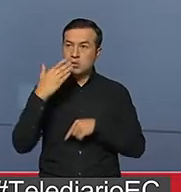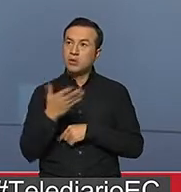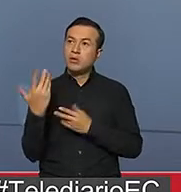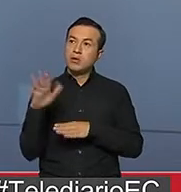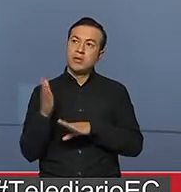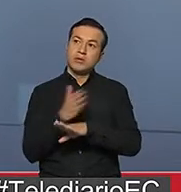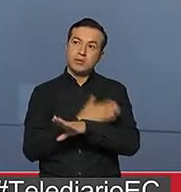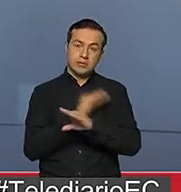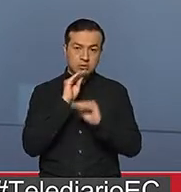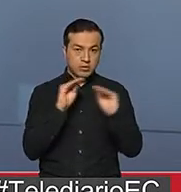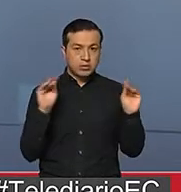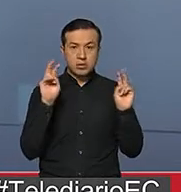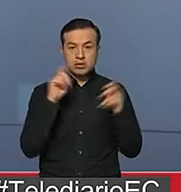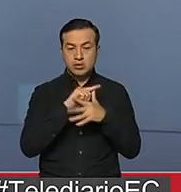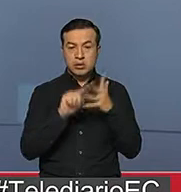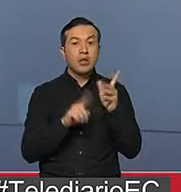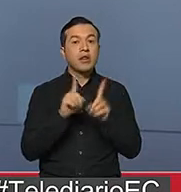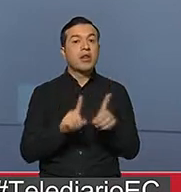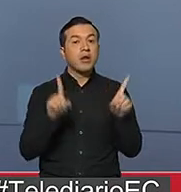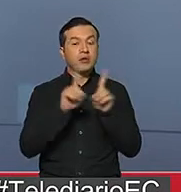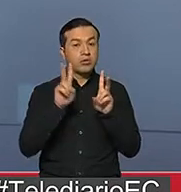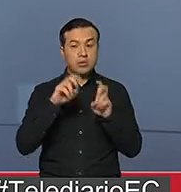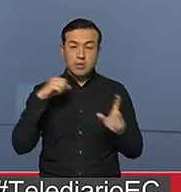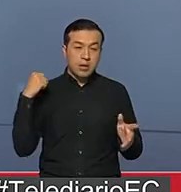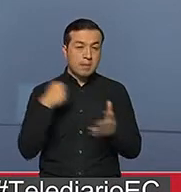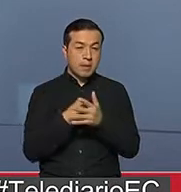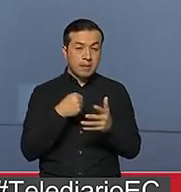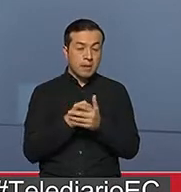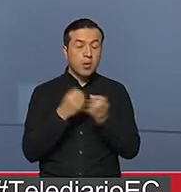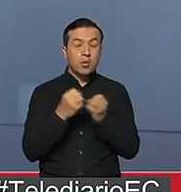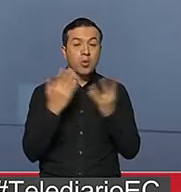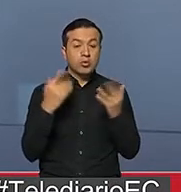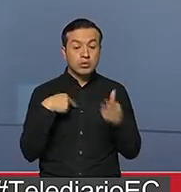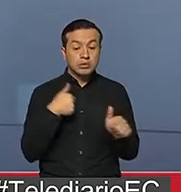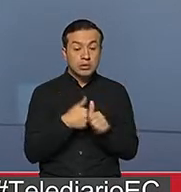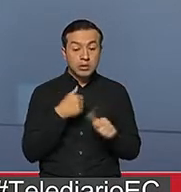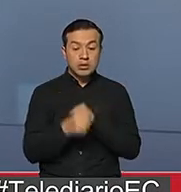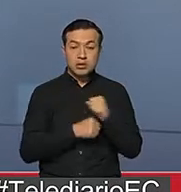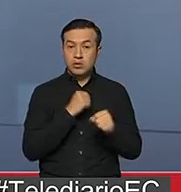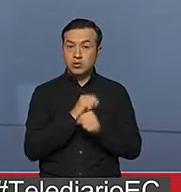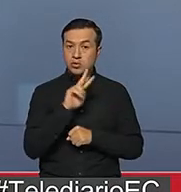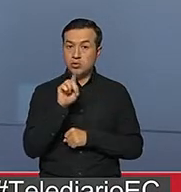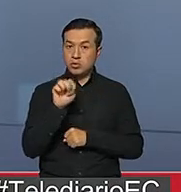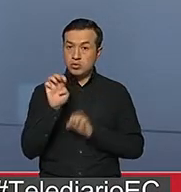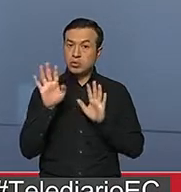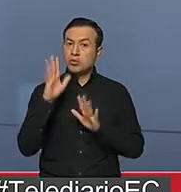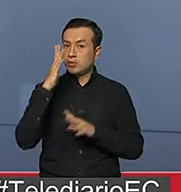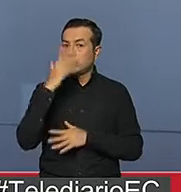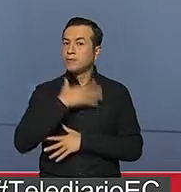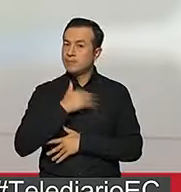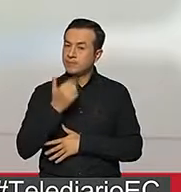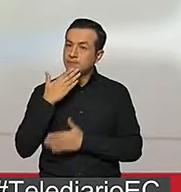también queremos conocer las cifras de siniestro ya que estamos por finalizar este 2019 cómo está bienvenido a muchísimas gracias por